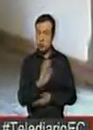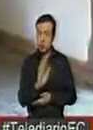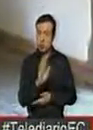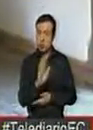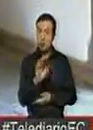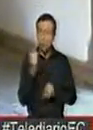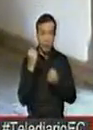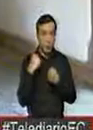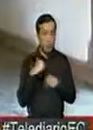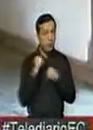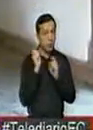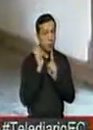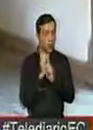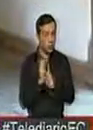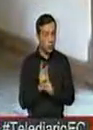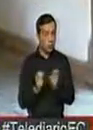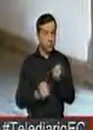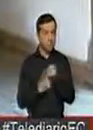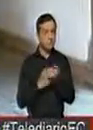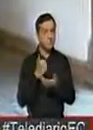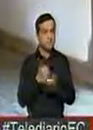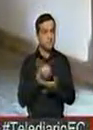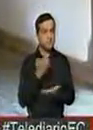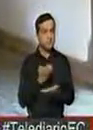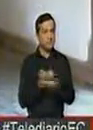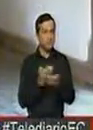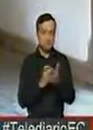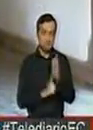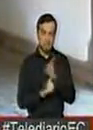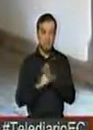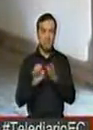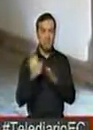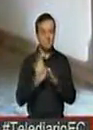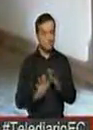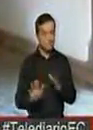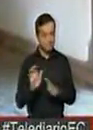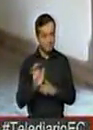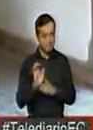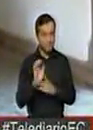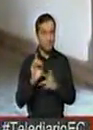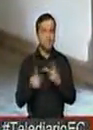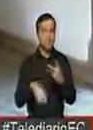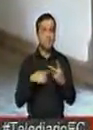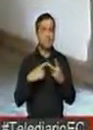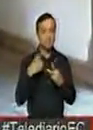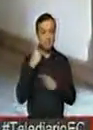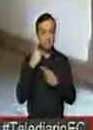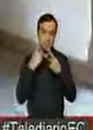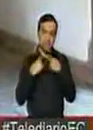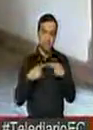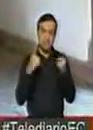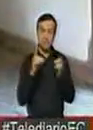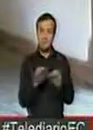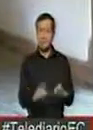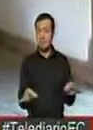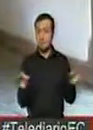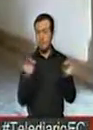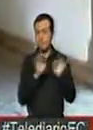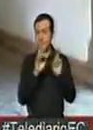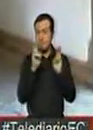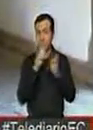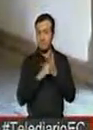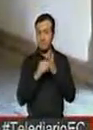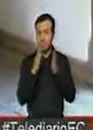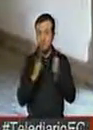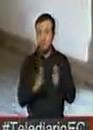tratar los puntos que favorecen a la economía y al desarrollo del país. También se realizaron anuncios importantes por parte de la ministra